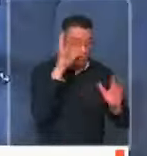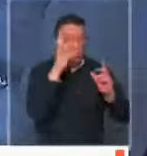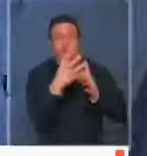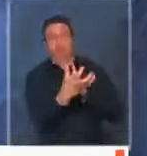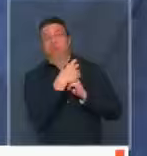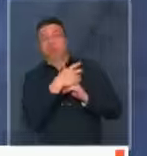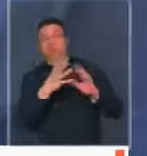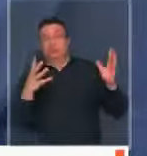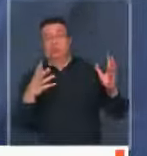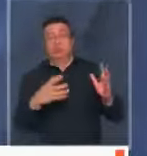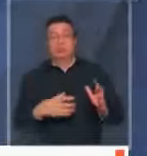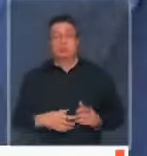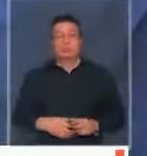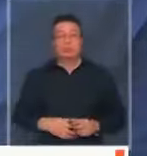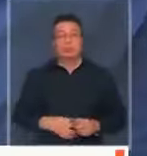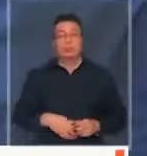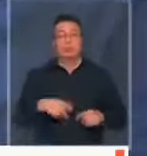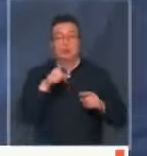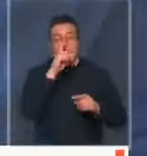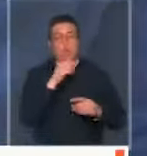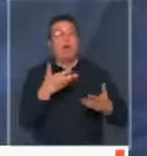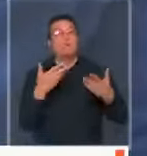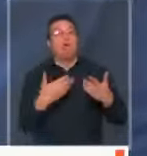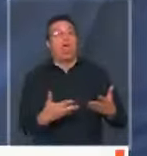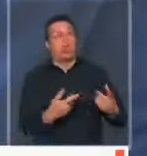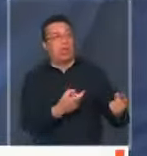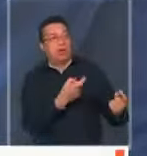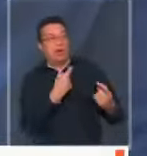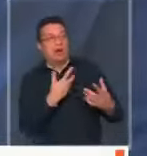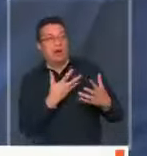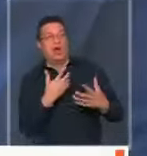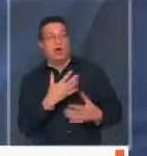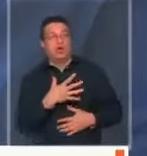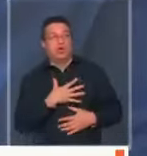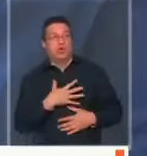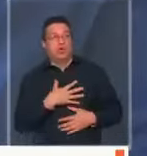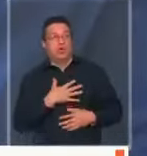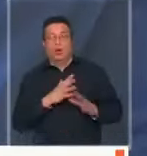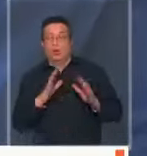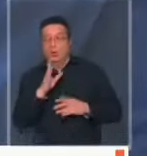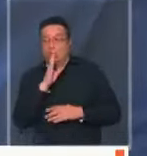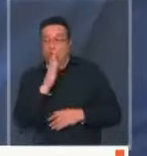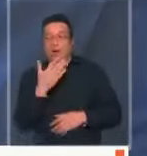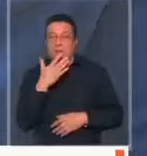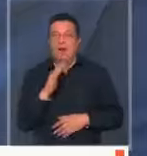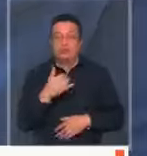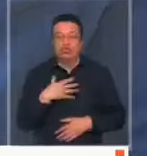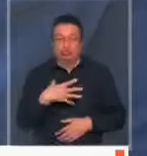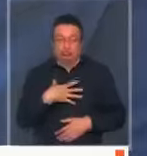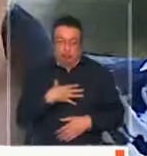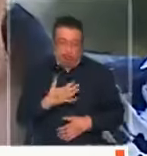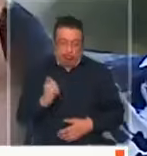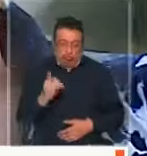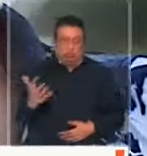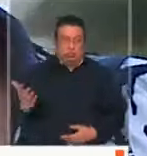así se va a parar ahí. Es una forma de intimidar. Exacto, es una forma de intimidar porque realmente a uno le da miedo.